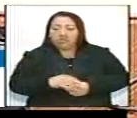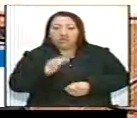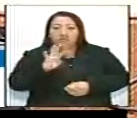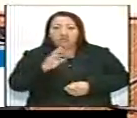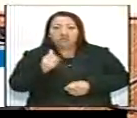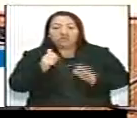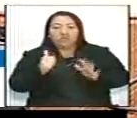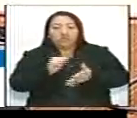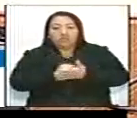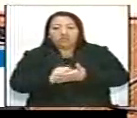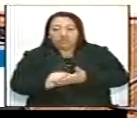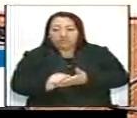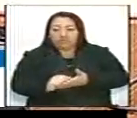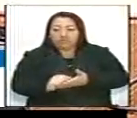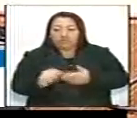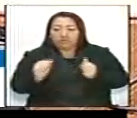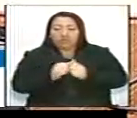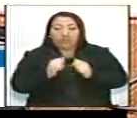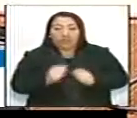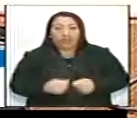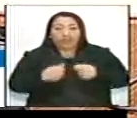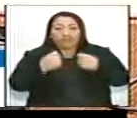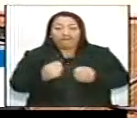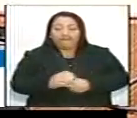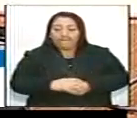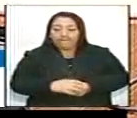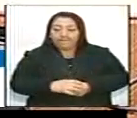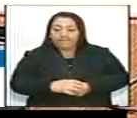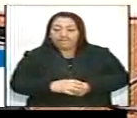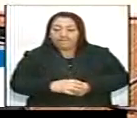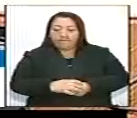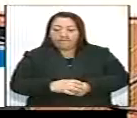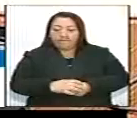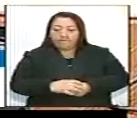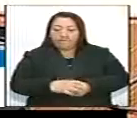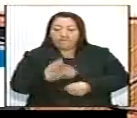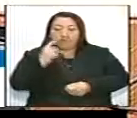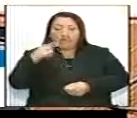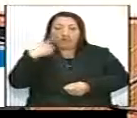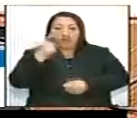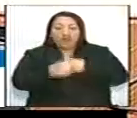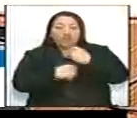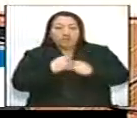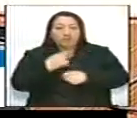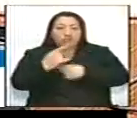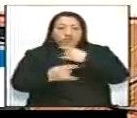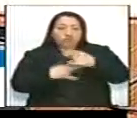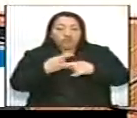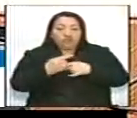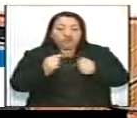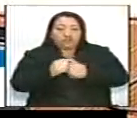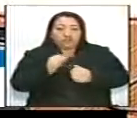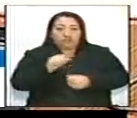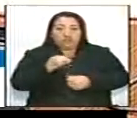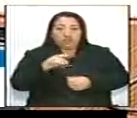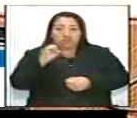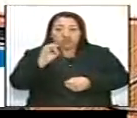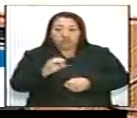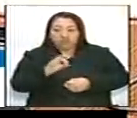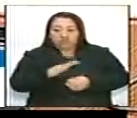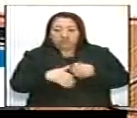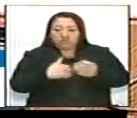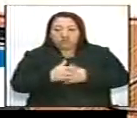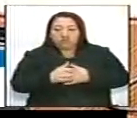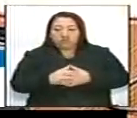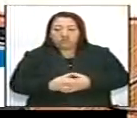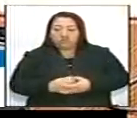estamos trabajándola con una entrega que queremos que para el próximo año sea universal, no solo para los niños del CIS o no CIS, sino para todos